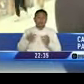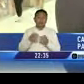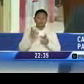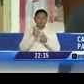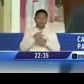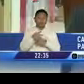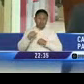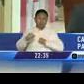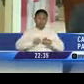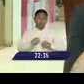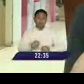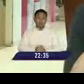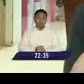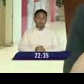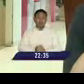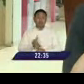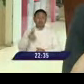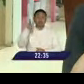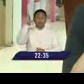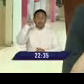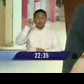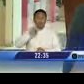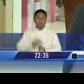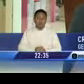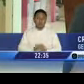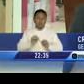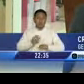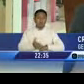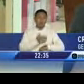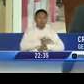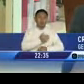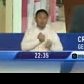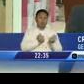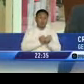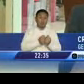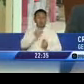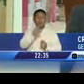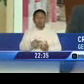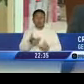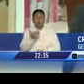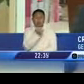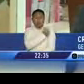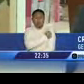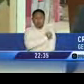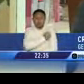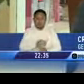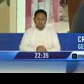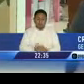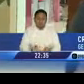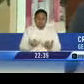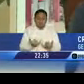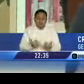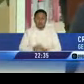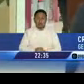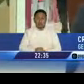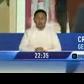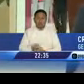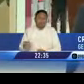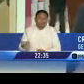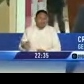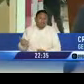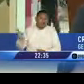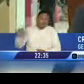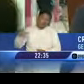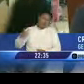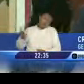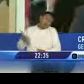productivo. En su momento creemos que fue una medida que apoyó a que la gente se vacune. Hoy en día era una medida poco eficiente y